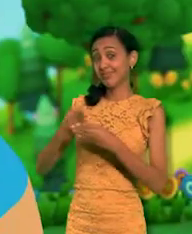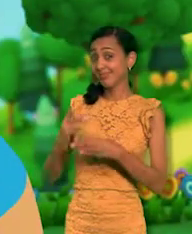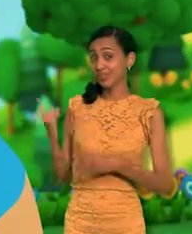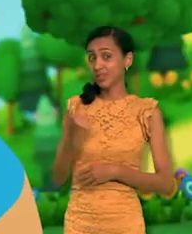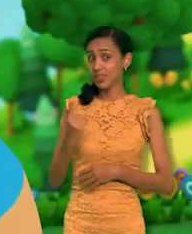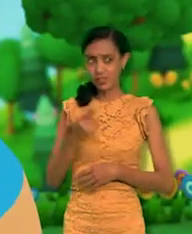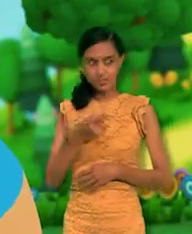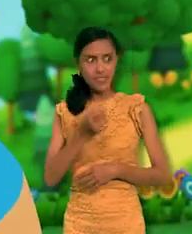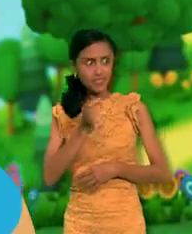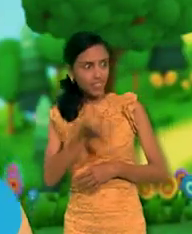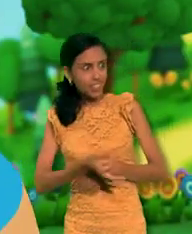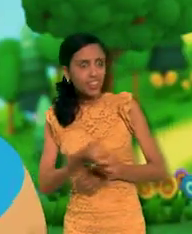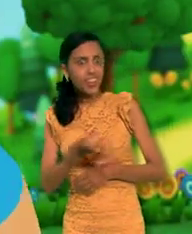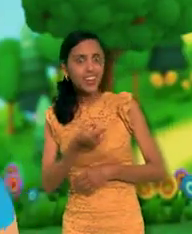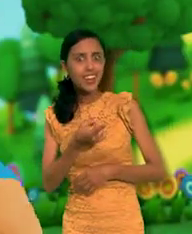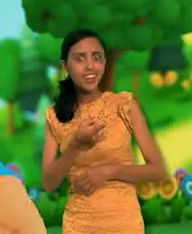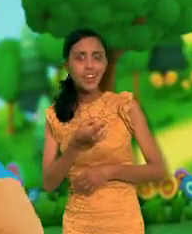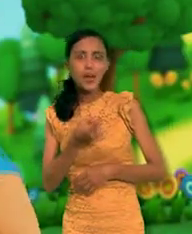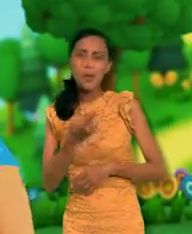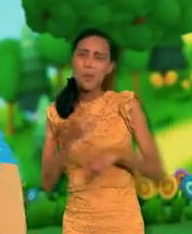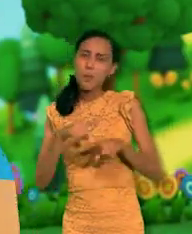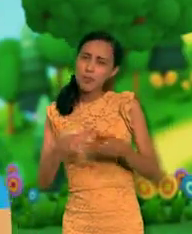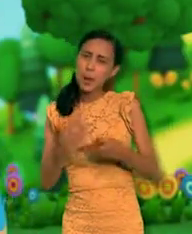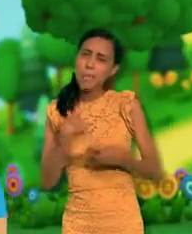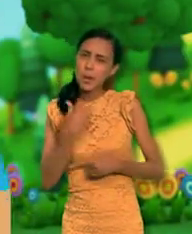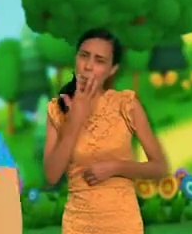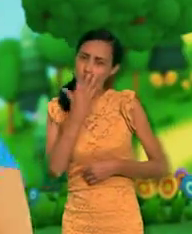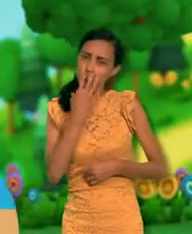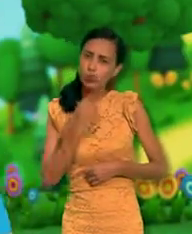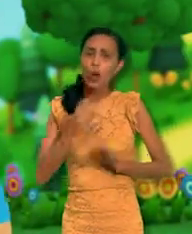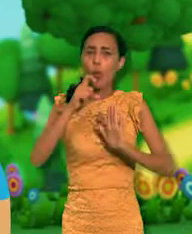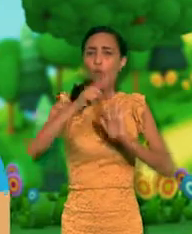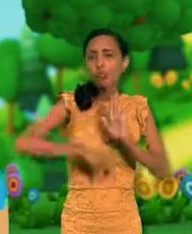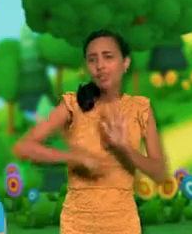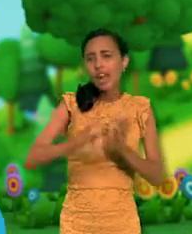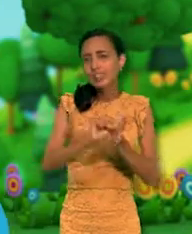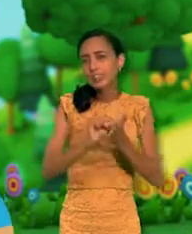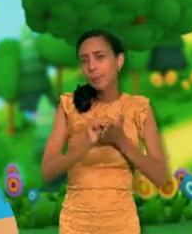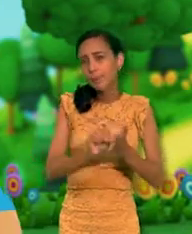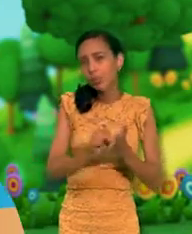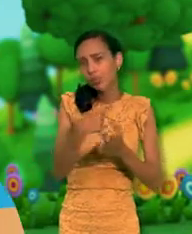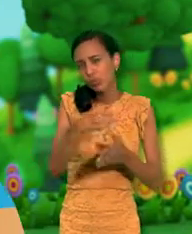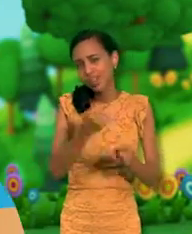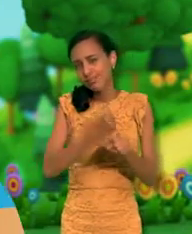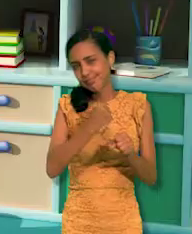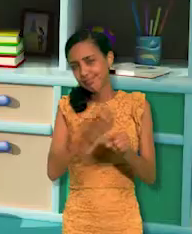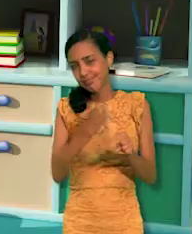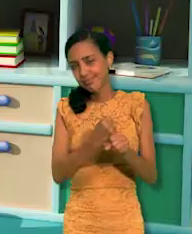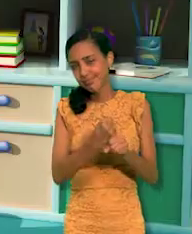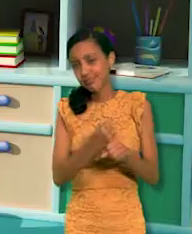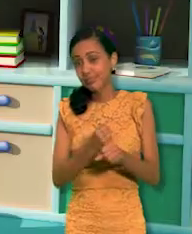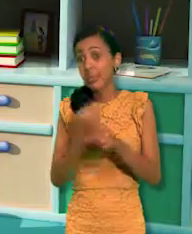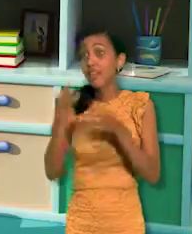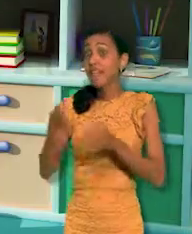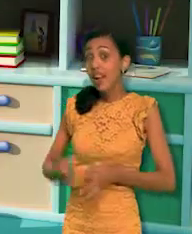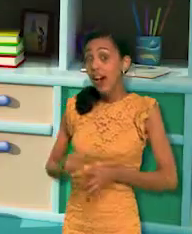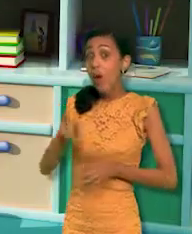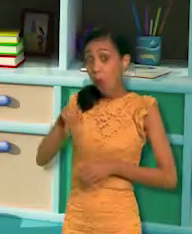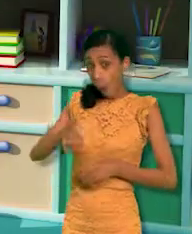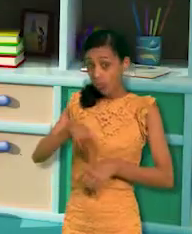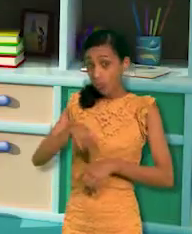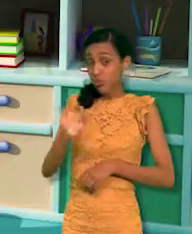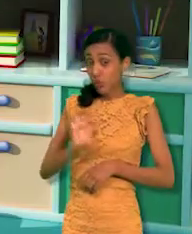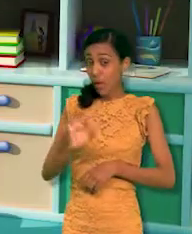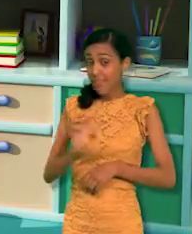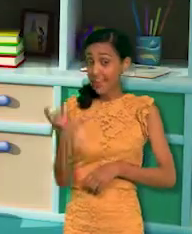¡Sí! Pues me gustaría contratar sus servicios. ¡Ja! Con decirte